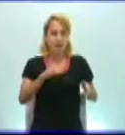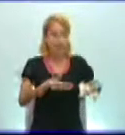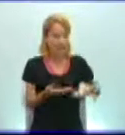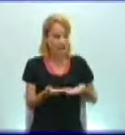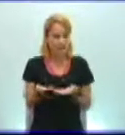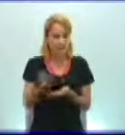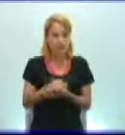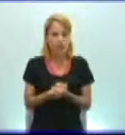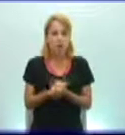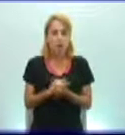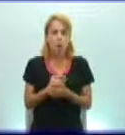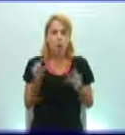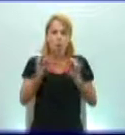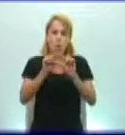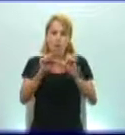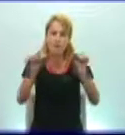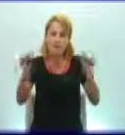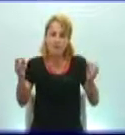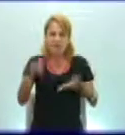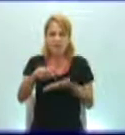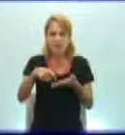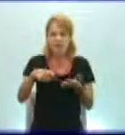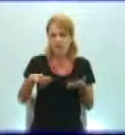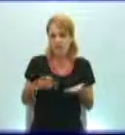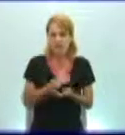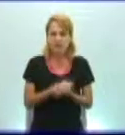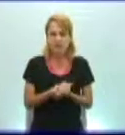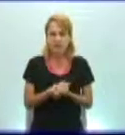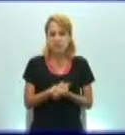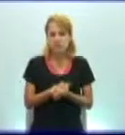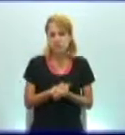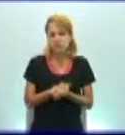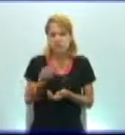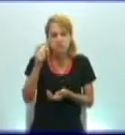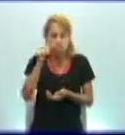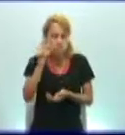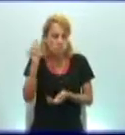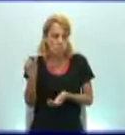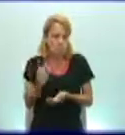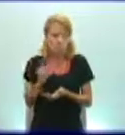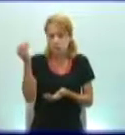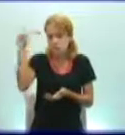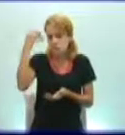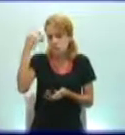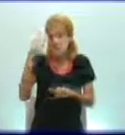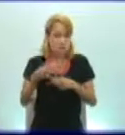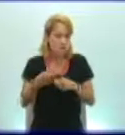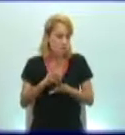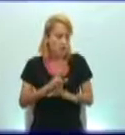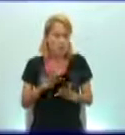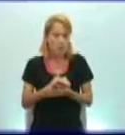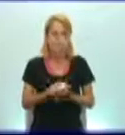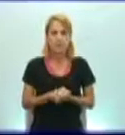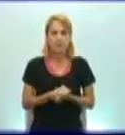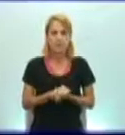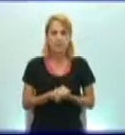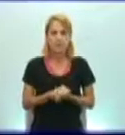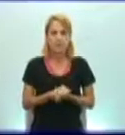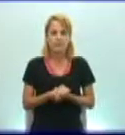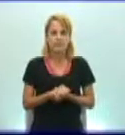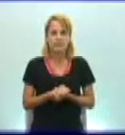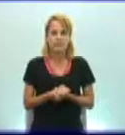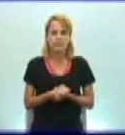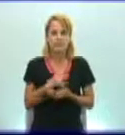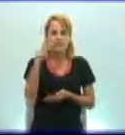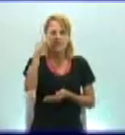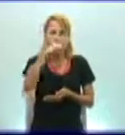una frase escrita por un autor que no se conoce su nombre, por eso se le identifica como